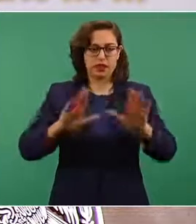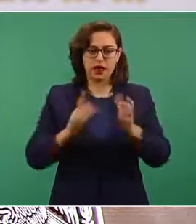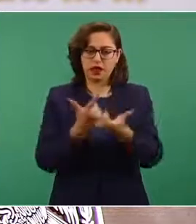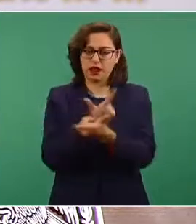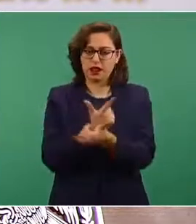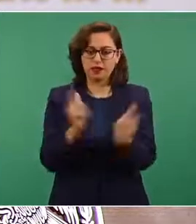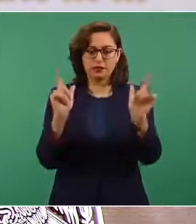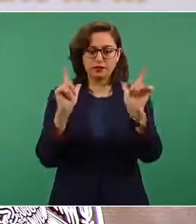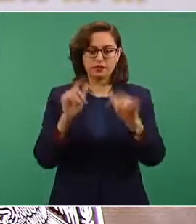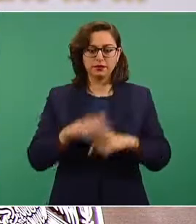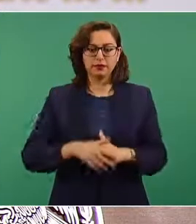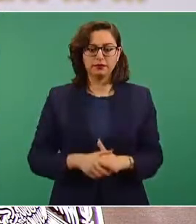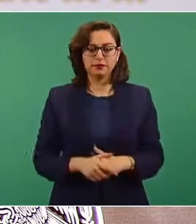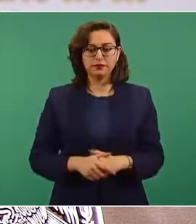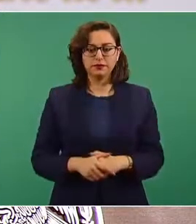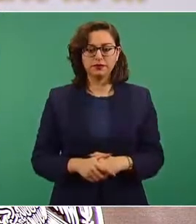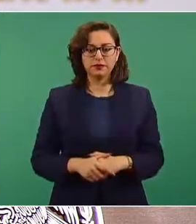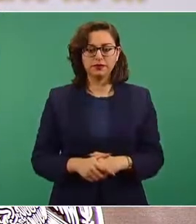pronto posible.